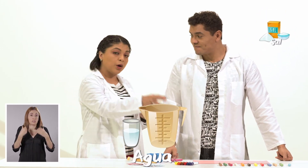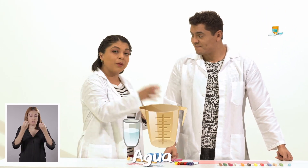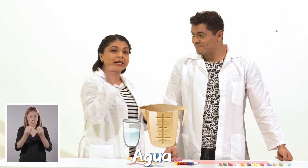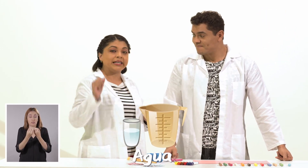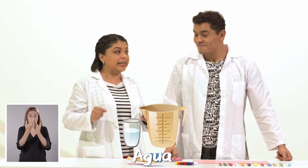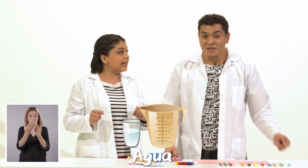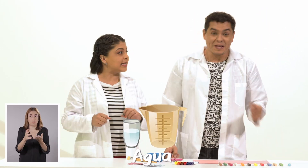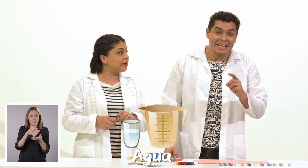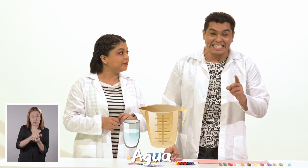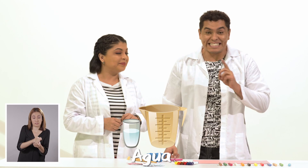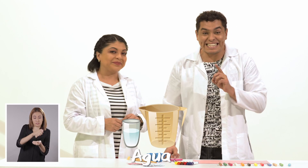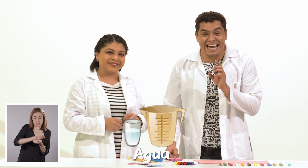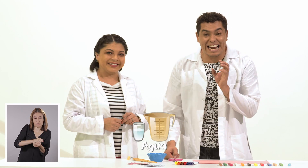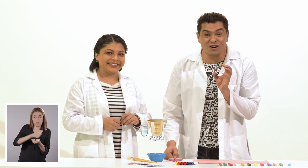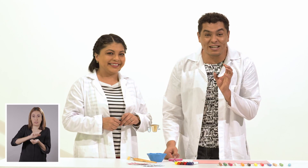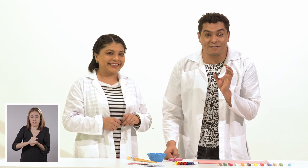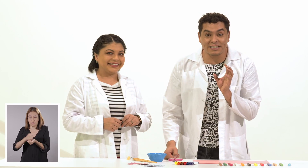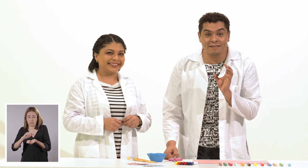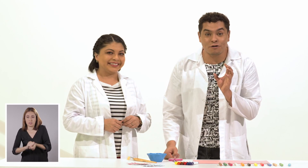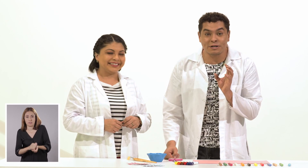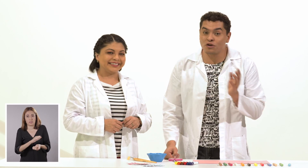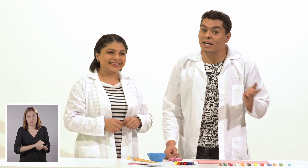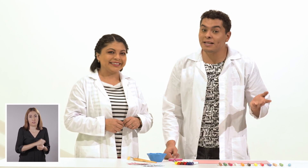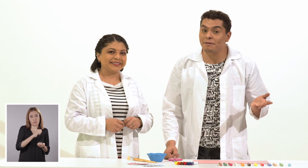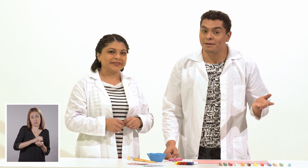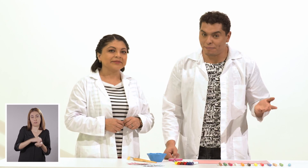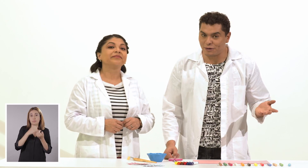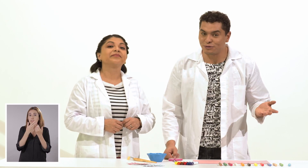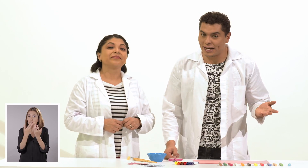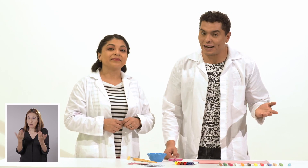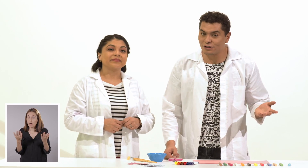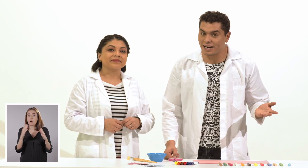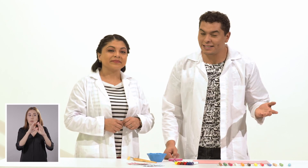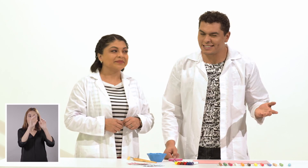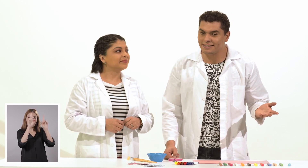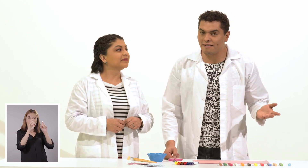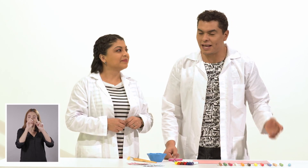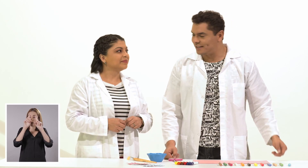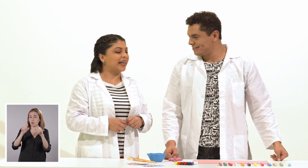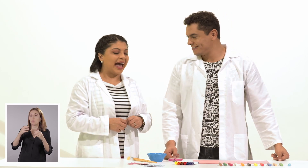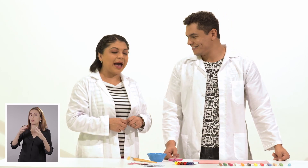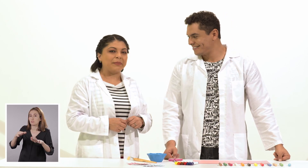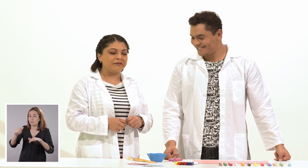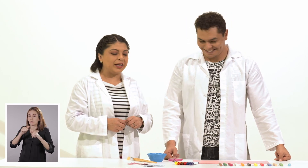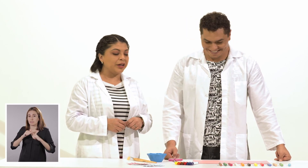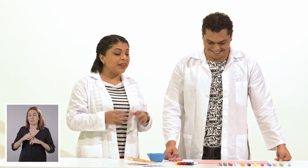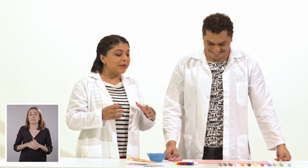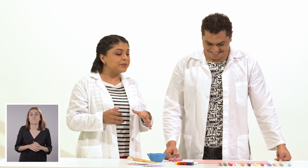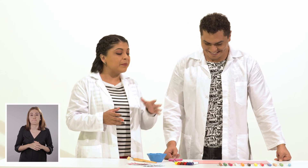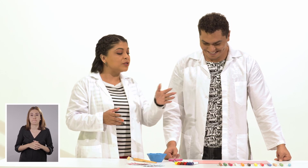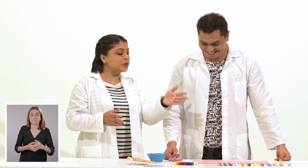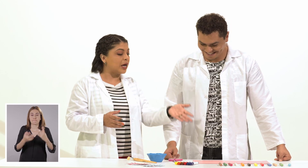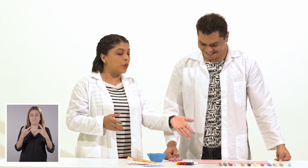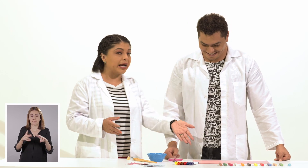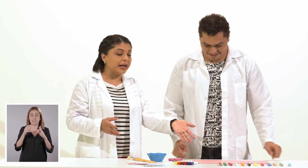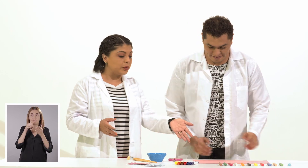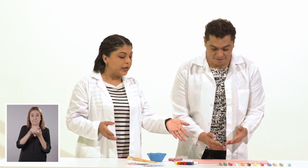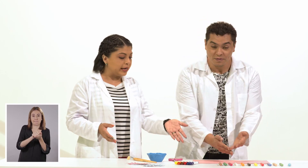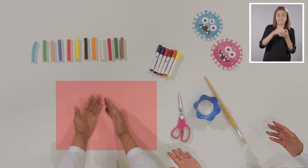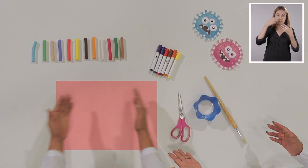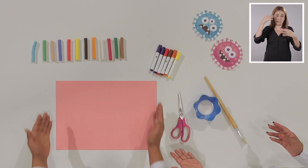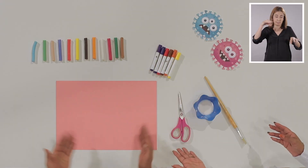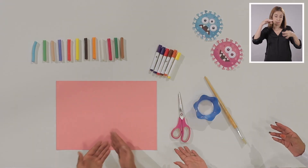nos sirve como plastilina casera. Si algo les falta de información, ya saben, preguntar a los grandes está bien. Ajá, perfecto. Y además vamos a usar